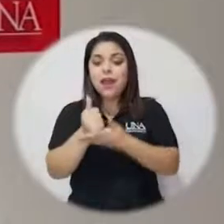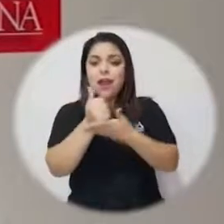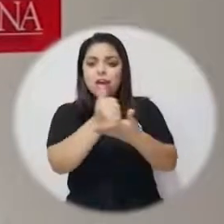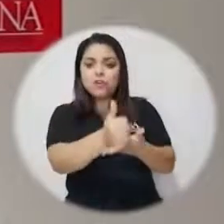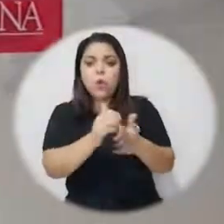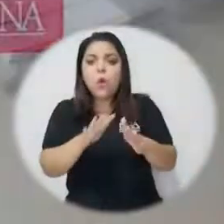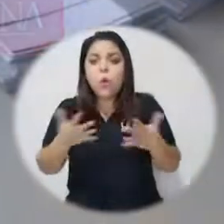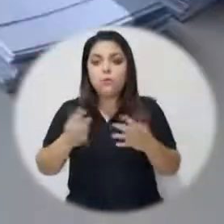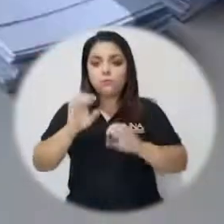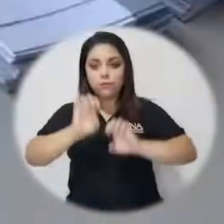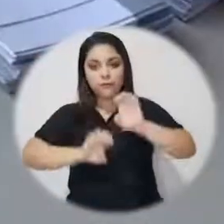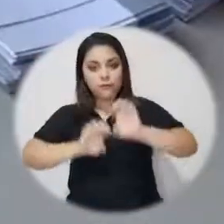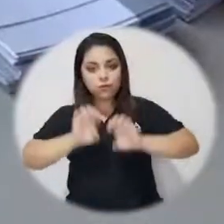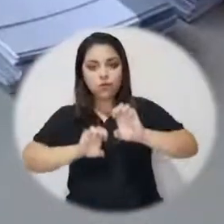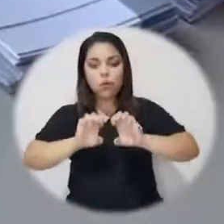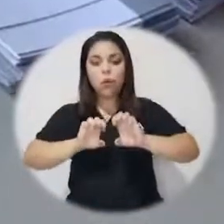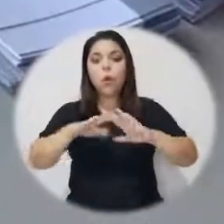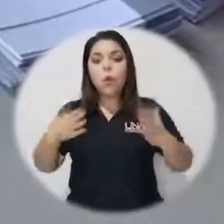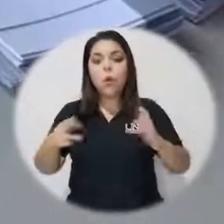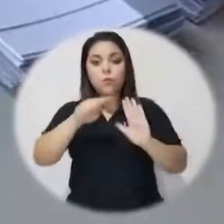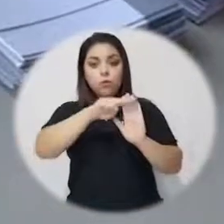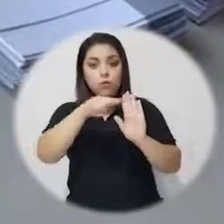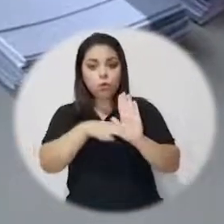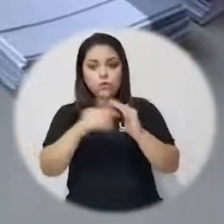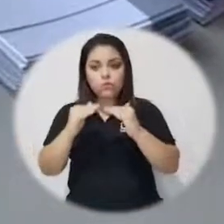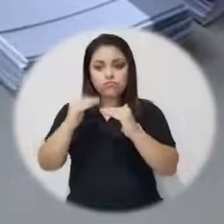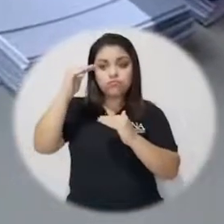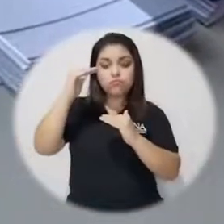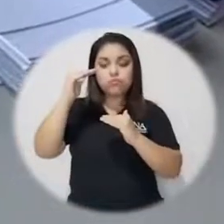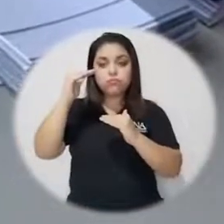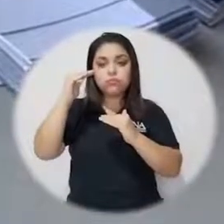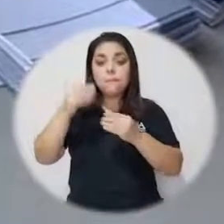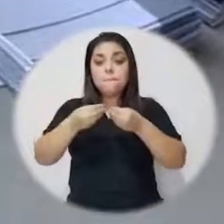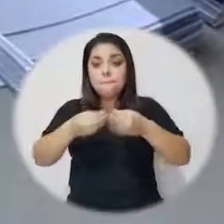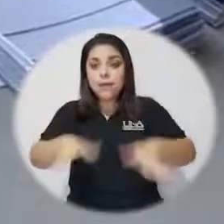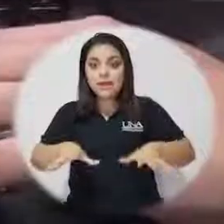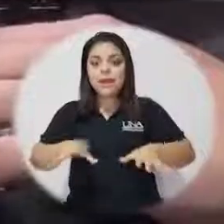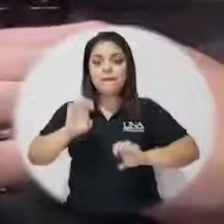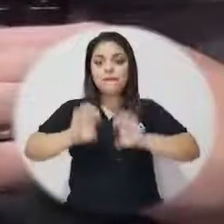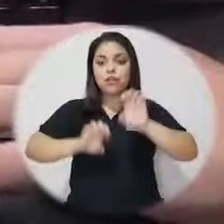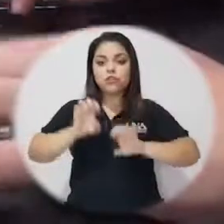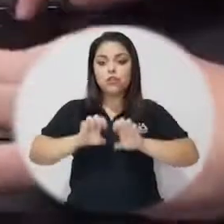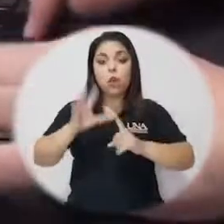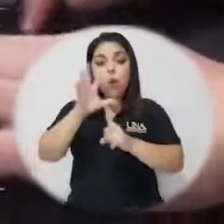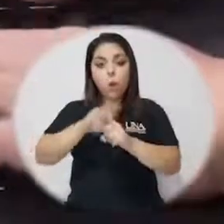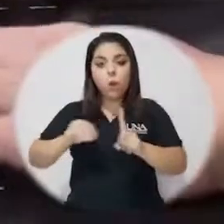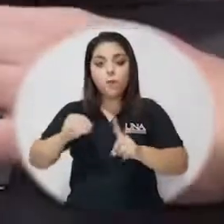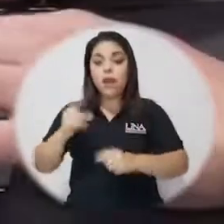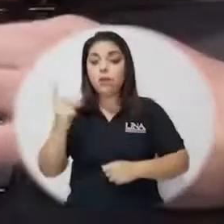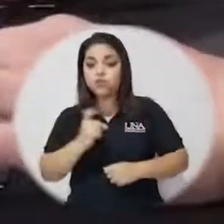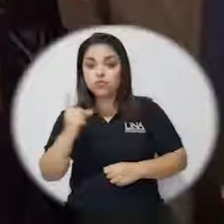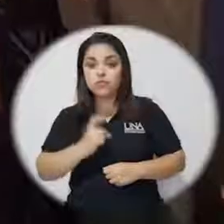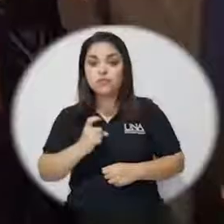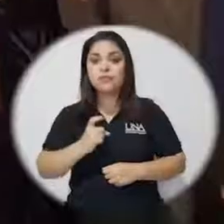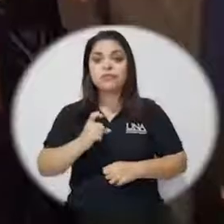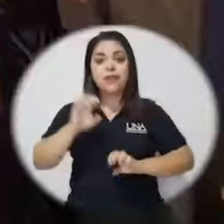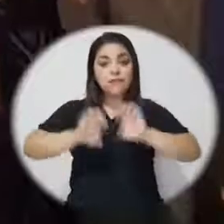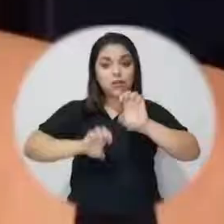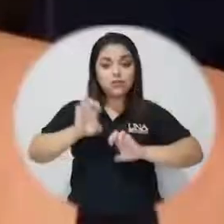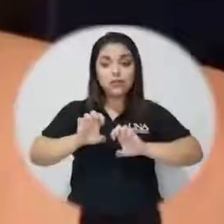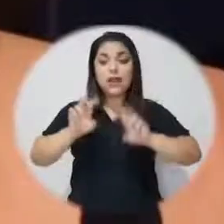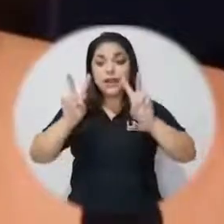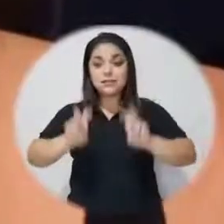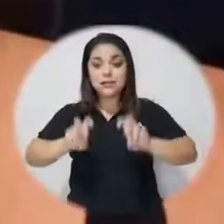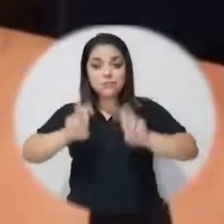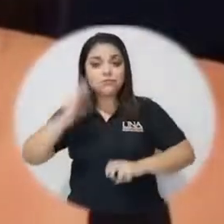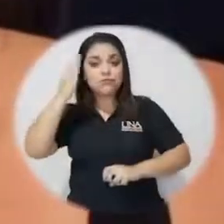te asesoran sobre evaluación, redondeo, plagio, pérdida de evaluaciones, ausencias, apelaciones, exámenes